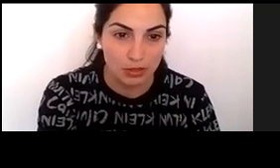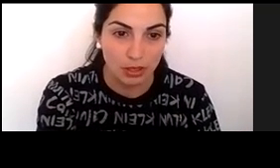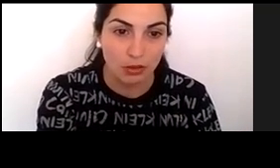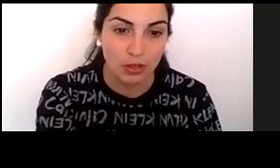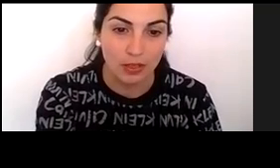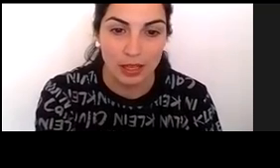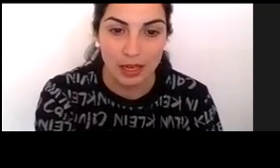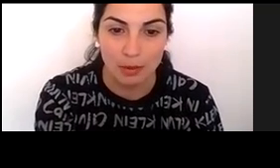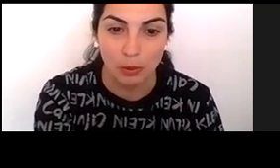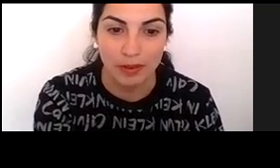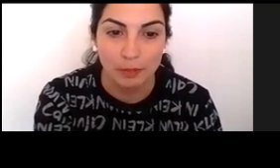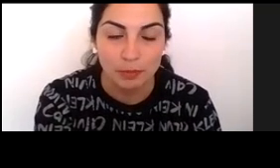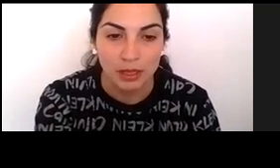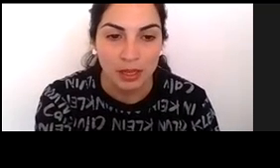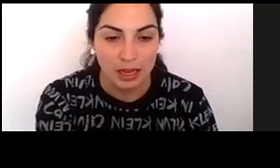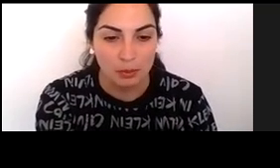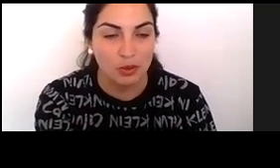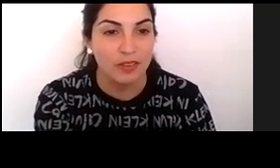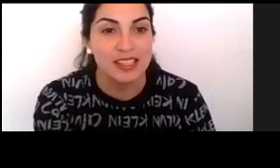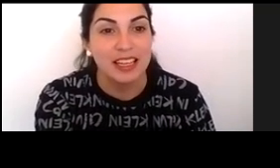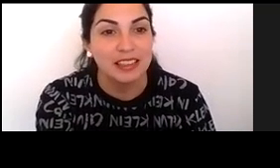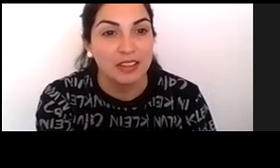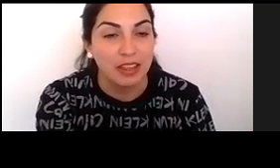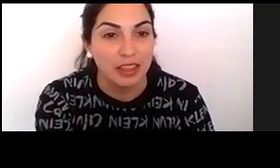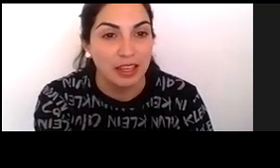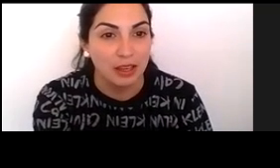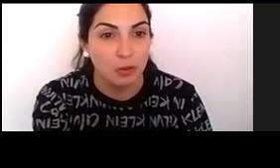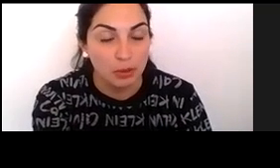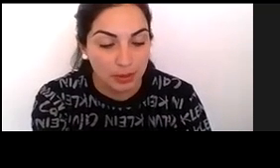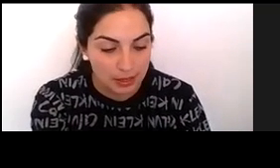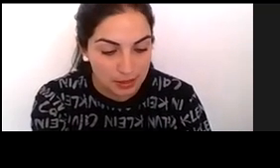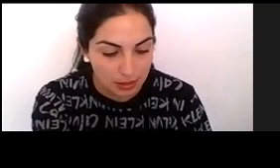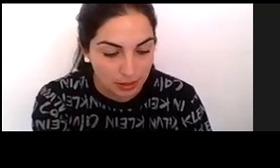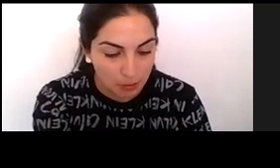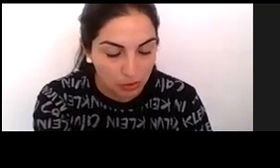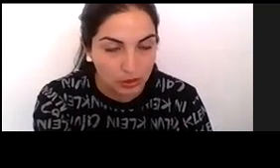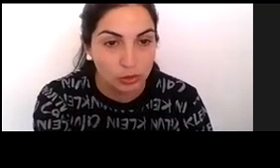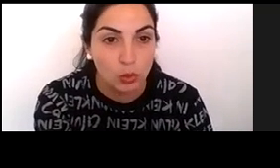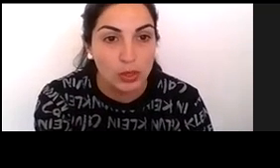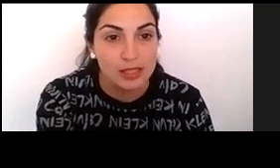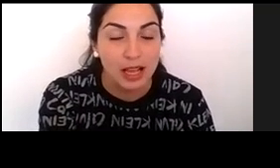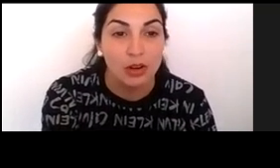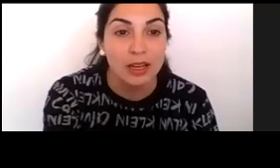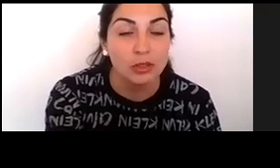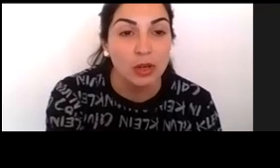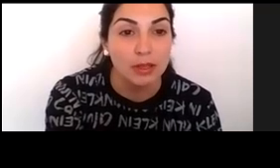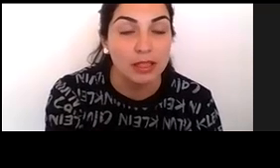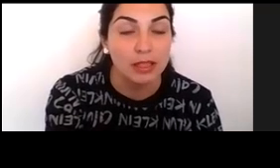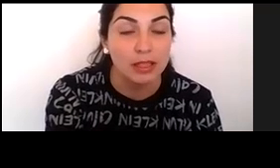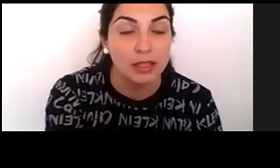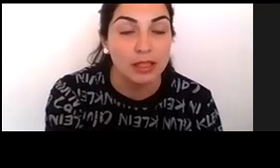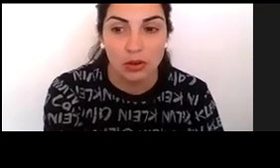información que yo voy a dar ahí en la prueba. La prueba va a ser a través de webclass, ya, por lo tanto, el lunes hago la